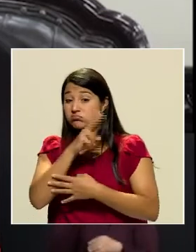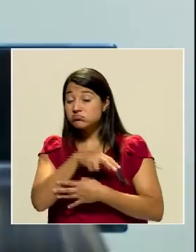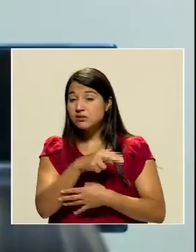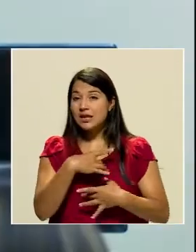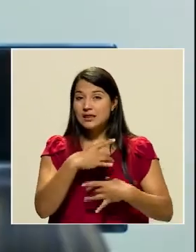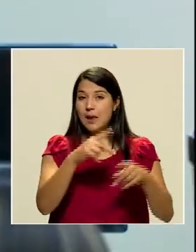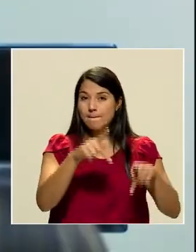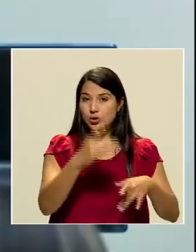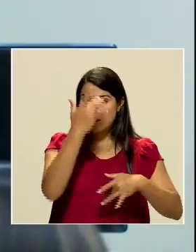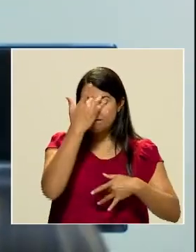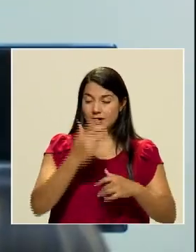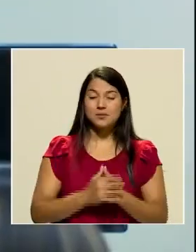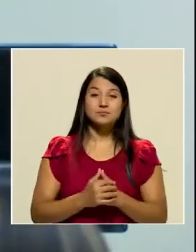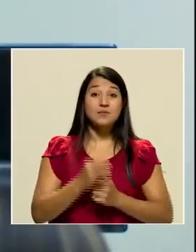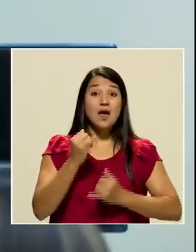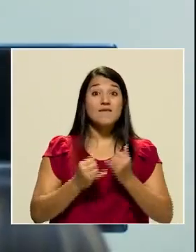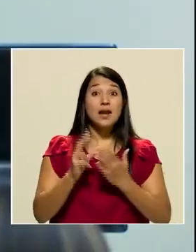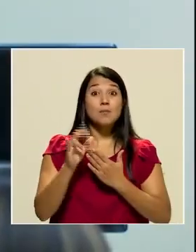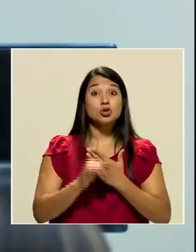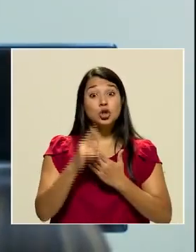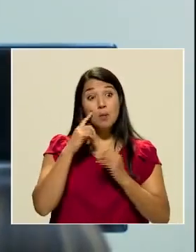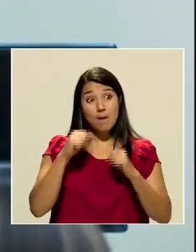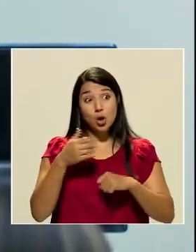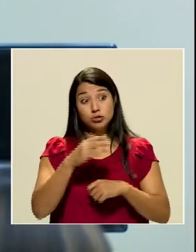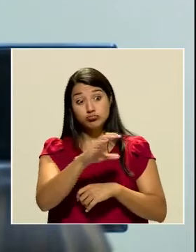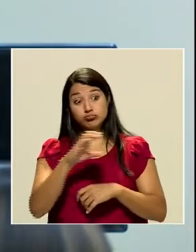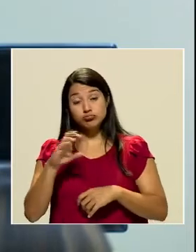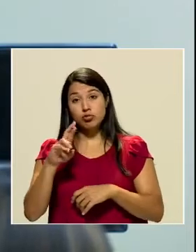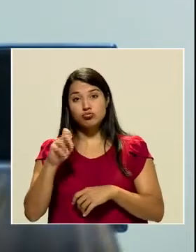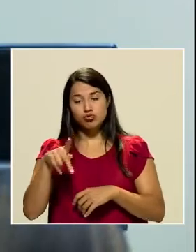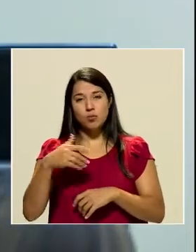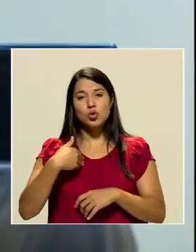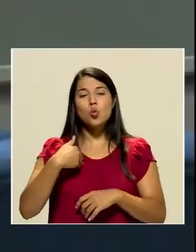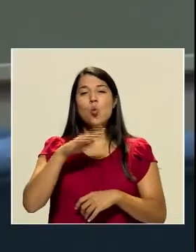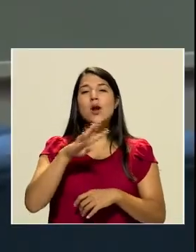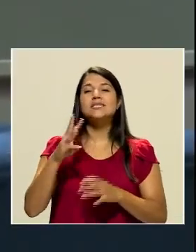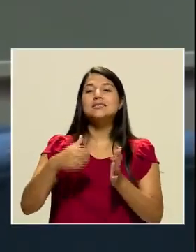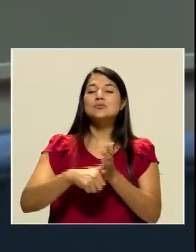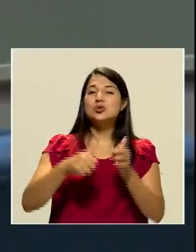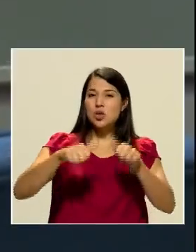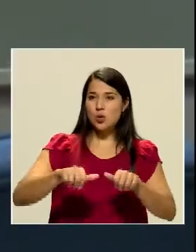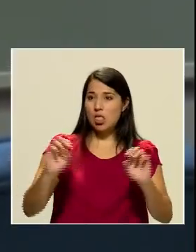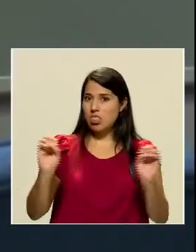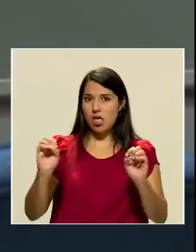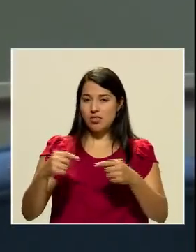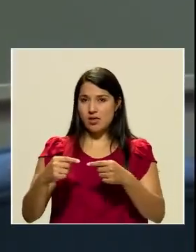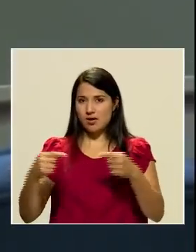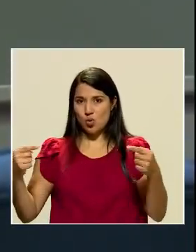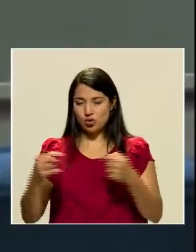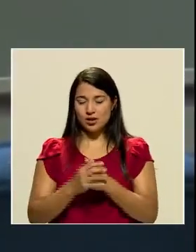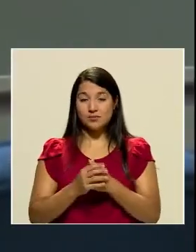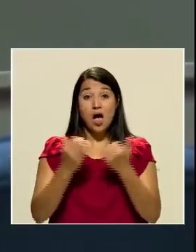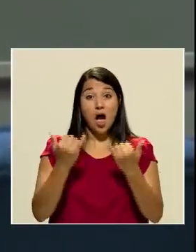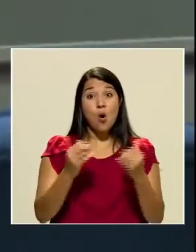enfermas. Al final, el proyecto para retirar el ROP se aprobó con 46 votos a favor y ninguno en contra, y pasará al Poder